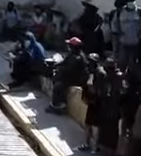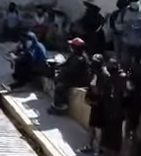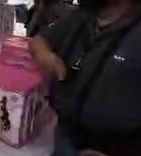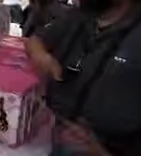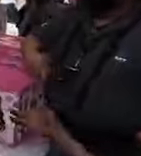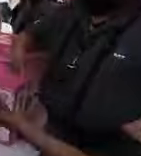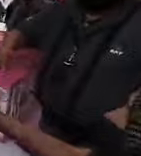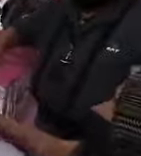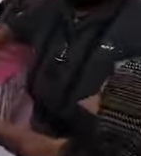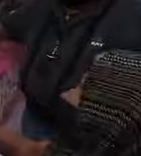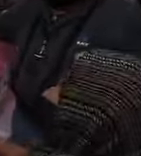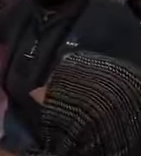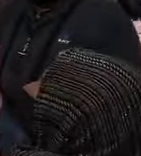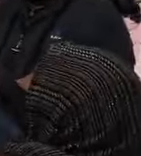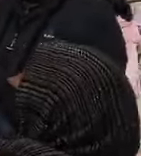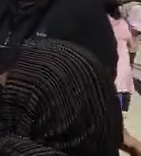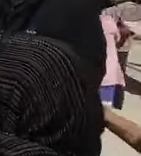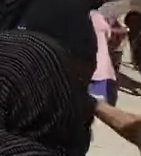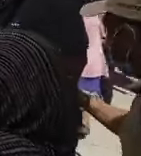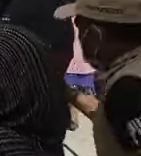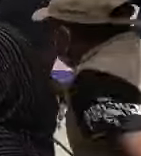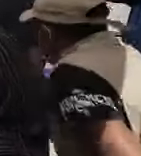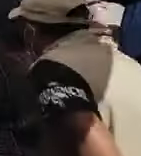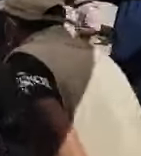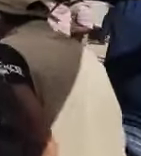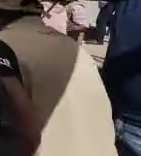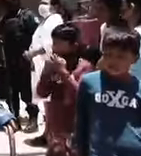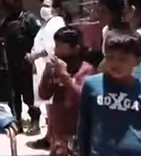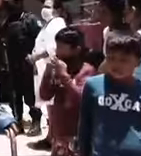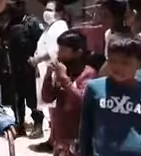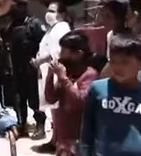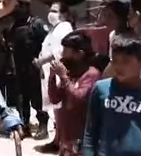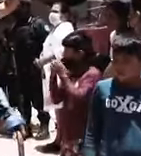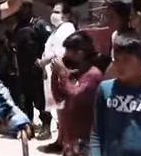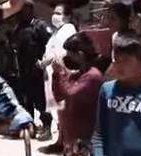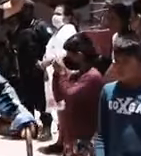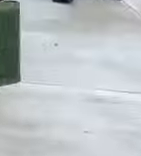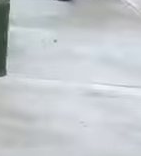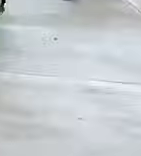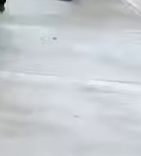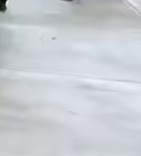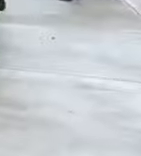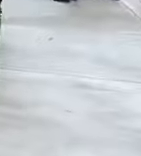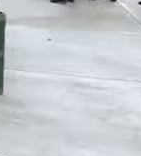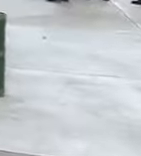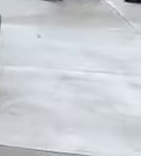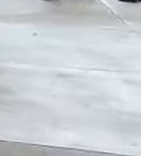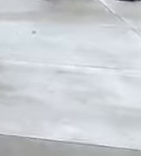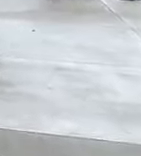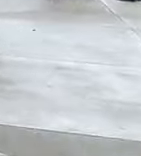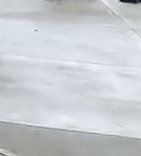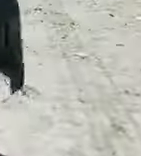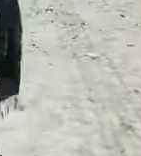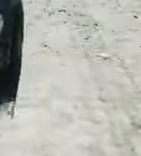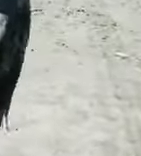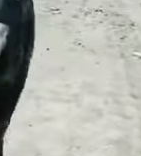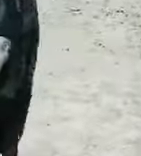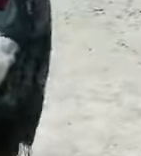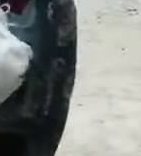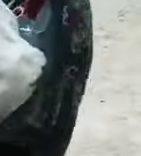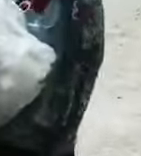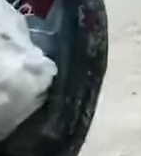Con la convicción de que el bienestar es fruto de la justicia, el Gobierno de México entrega de